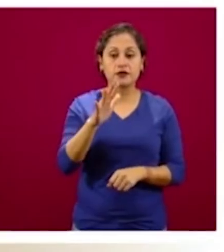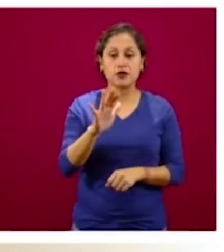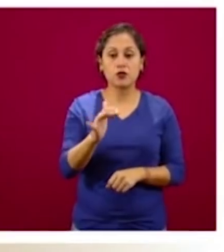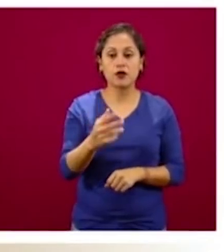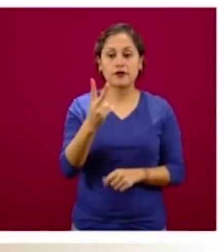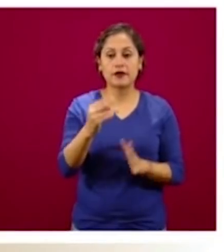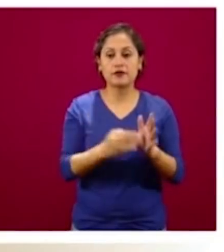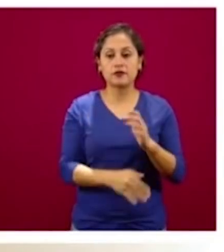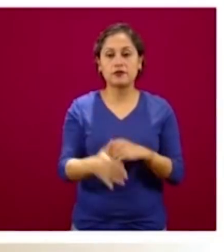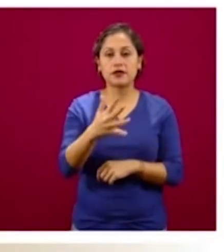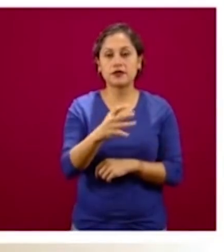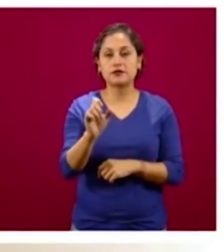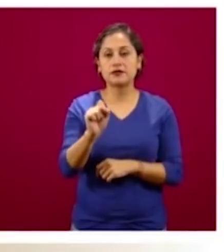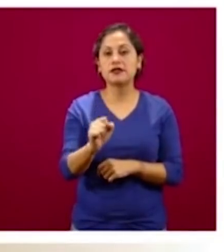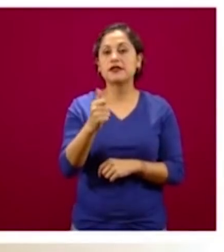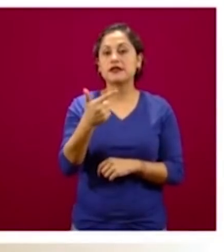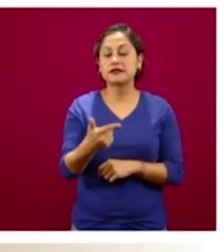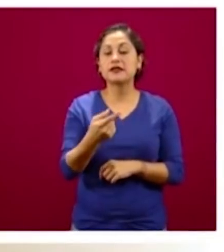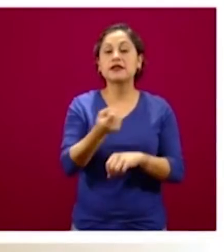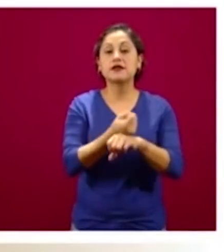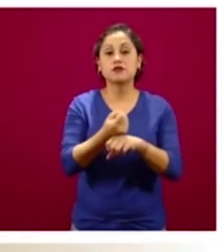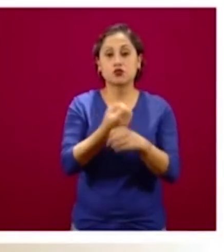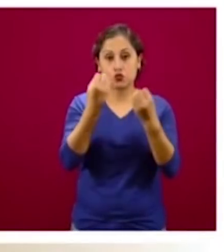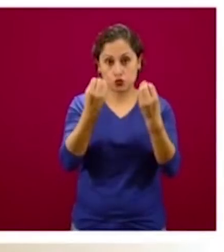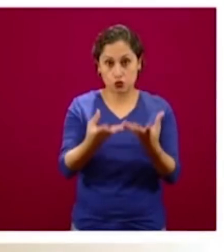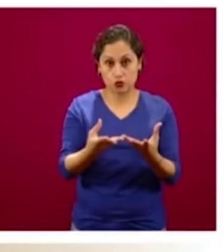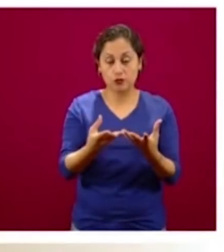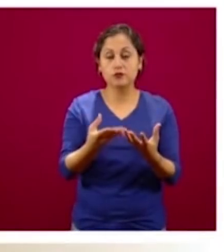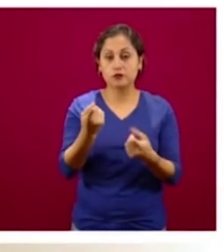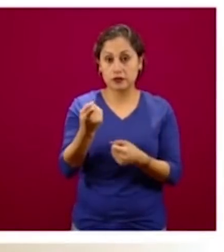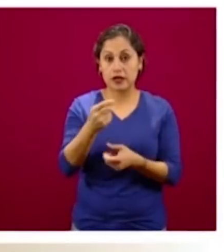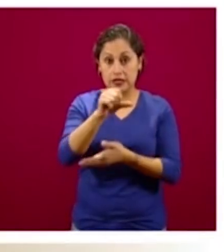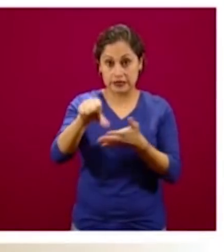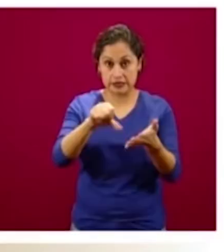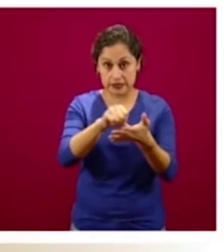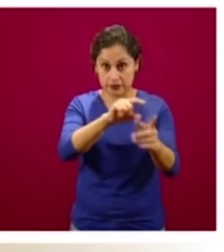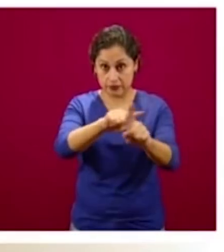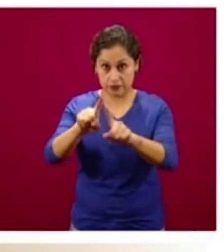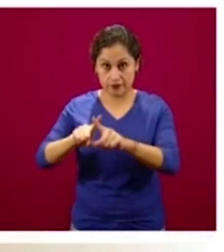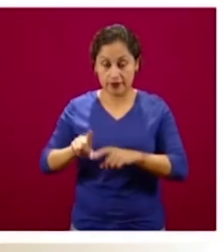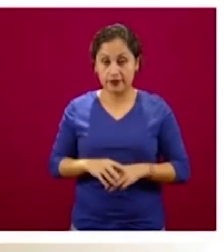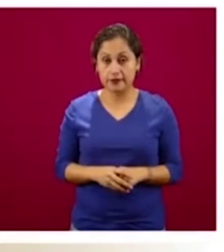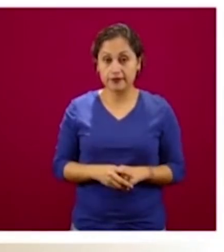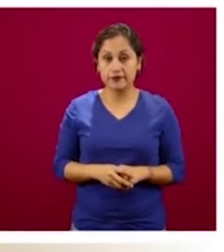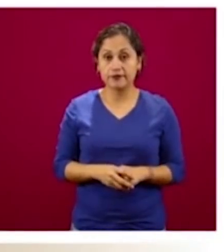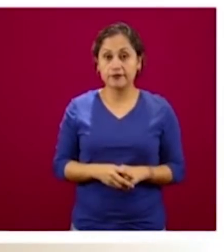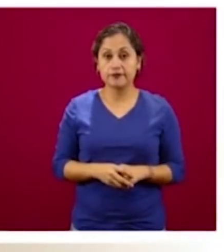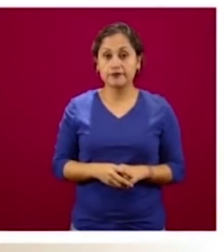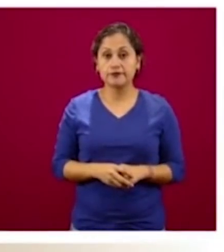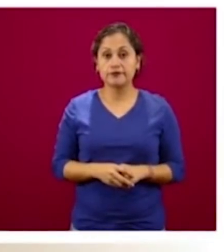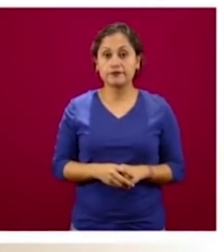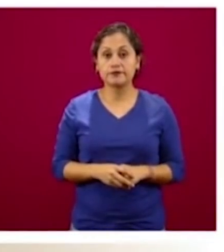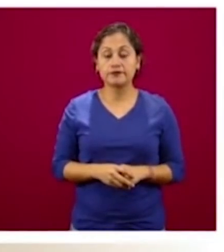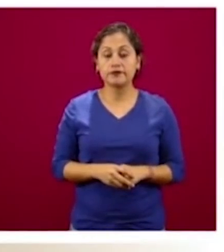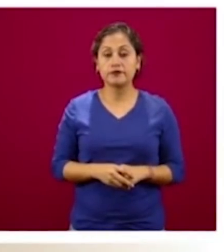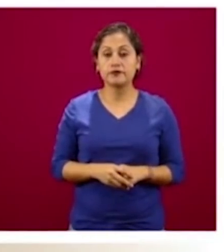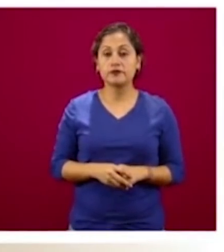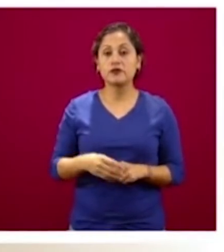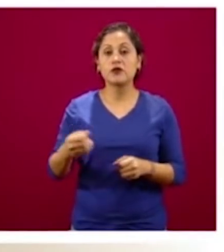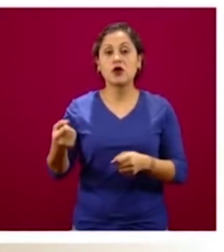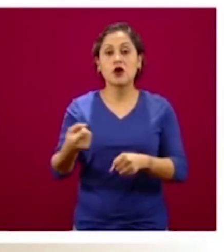52,677 donaciones efectivas se lograron en los bancos de sangre y se pudieron transfundir hasta